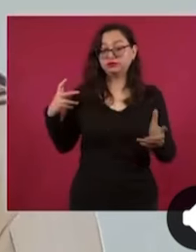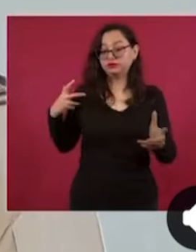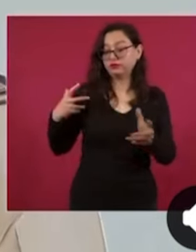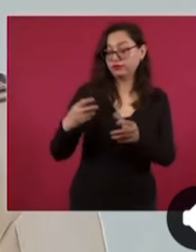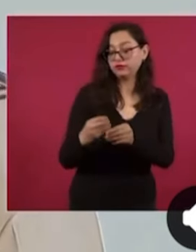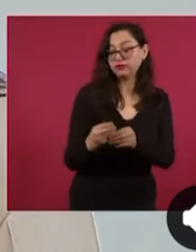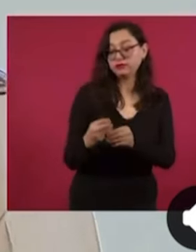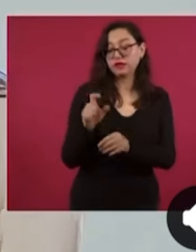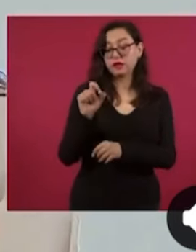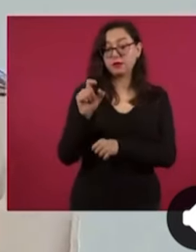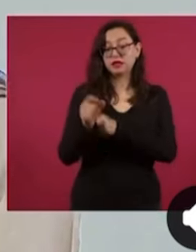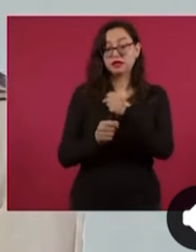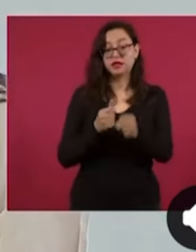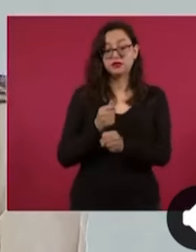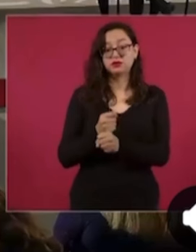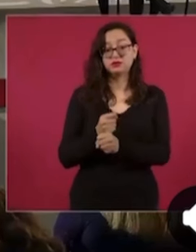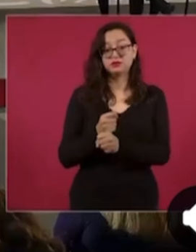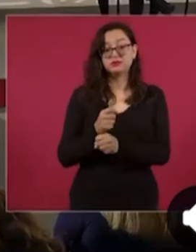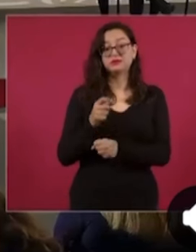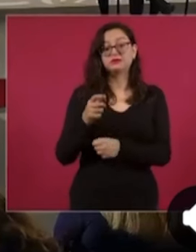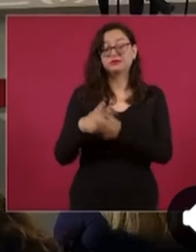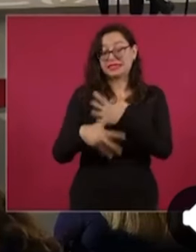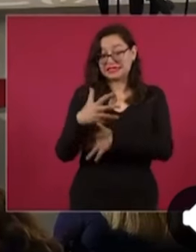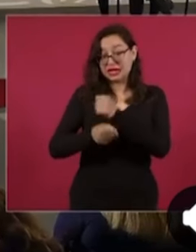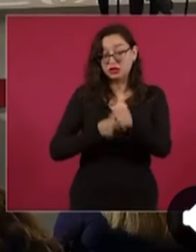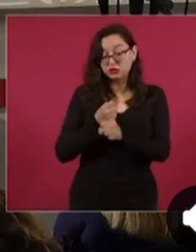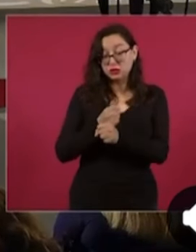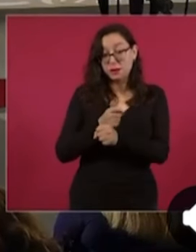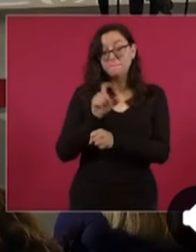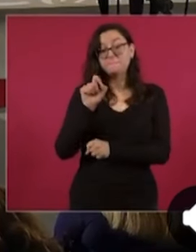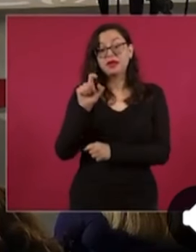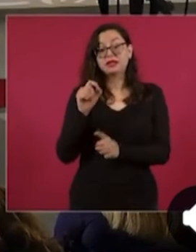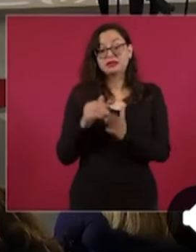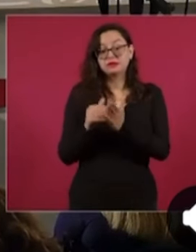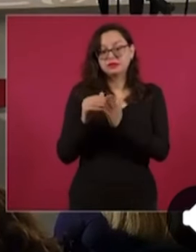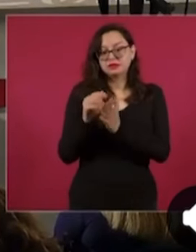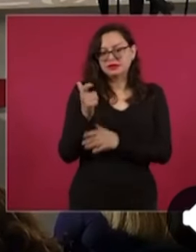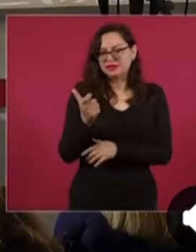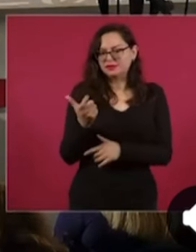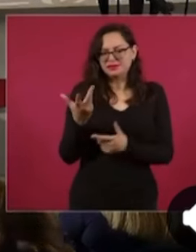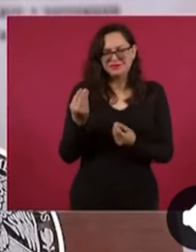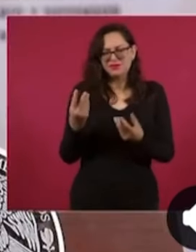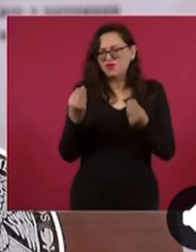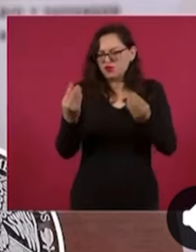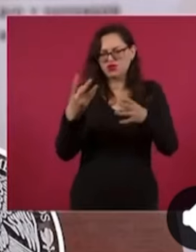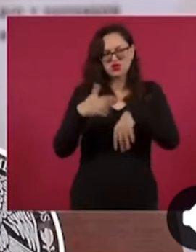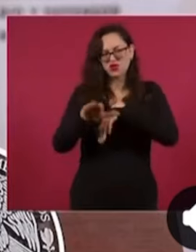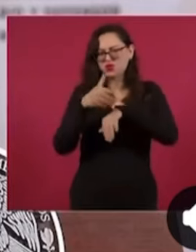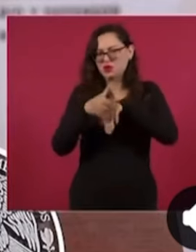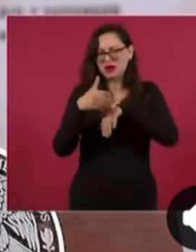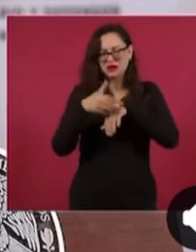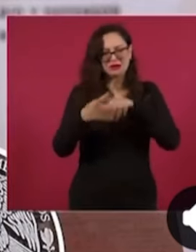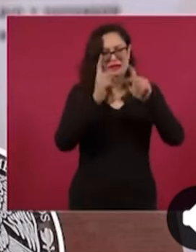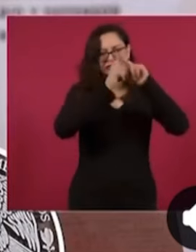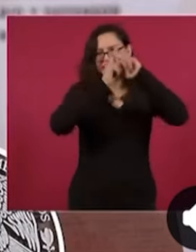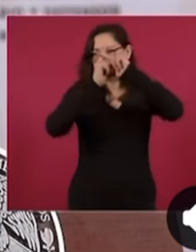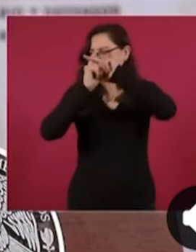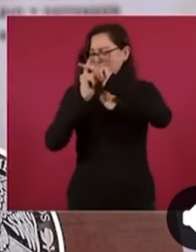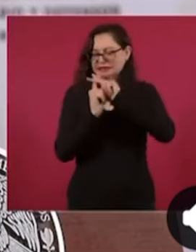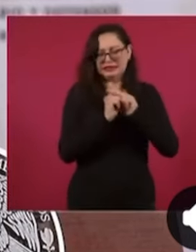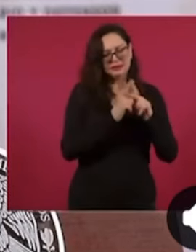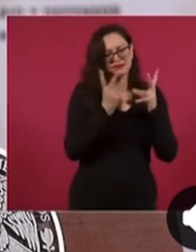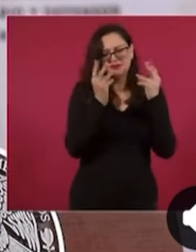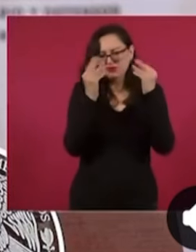pesos. Bueno, son demasiadas cifras porque es demasiado dinero. Apoyo para servicio de peajes